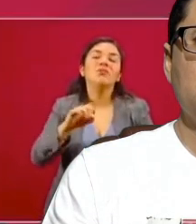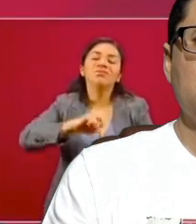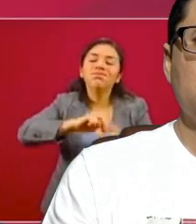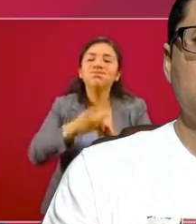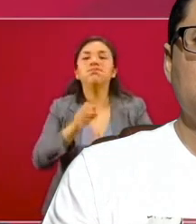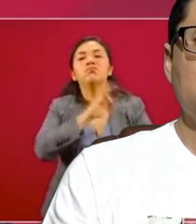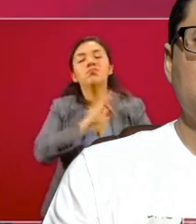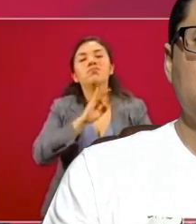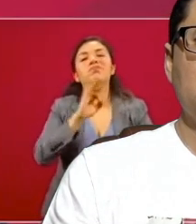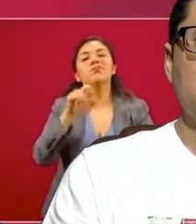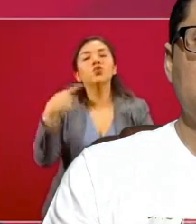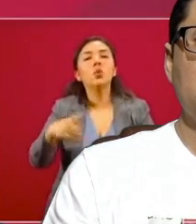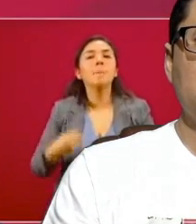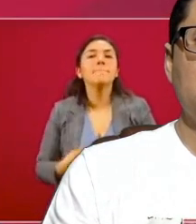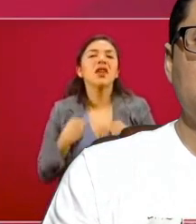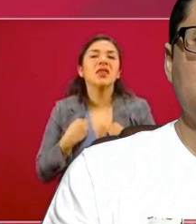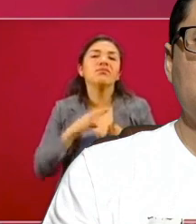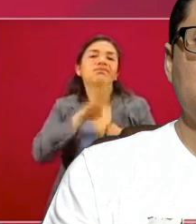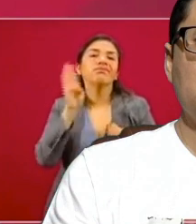para amenazar que